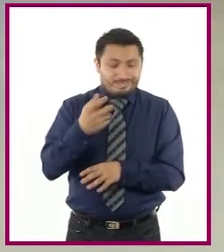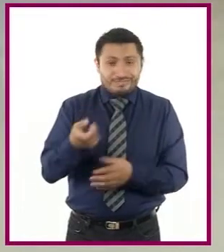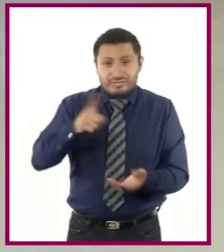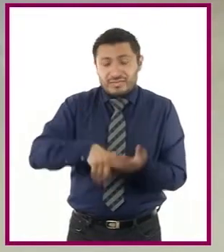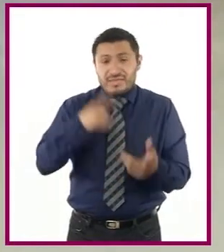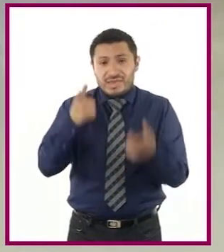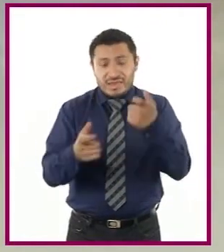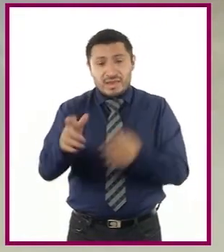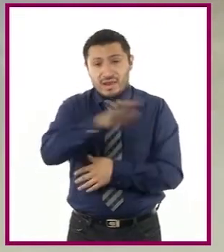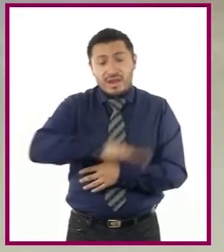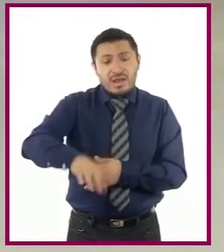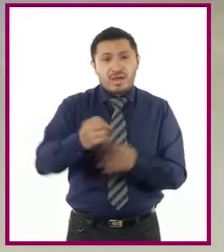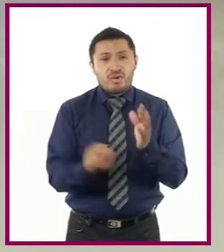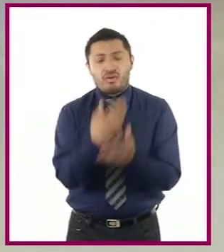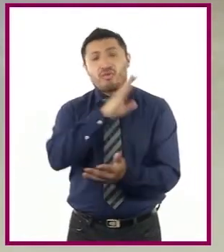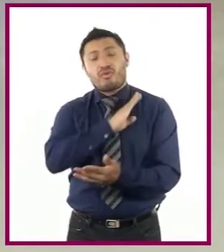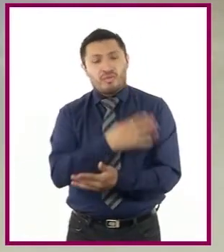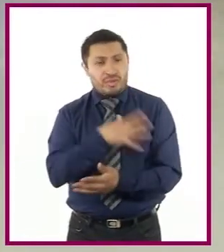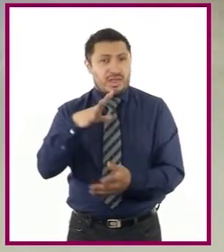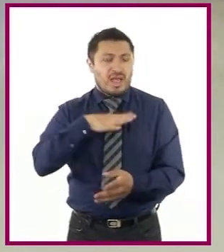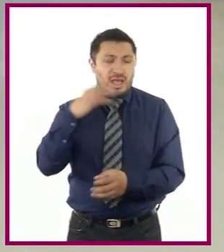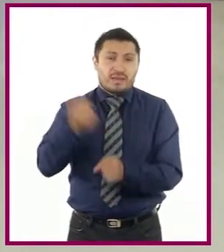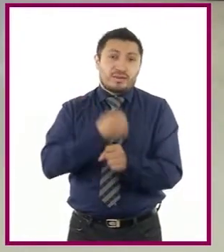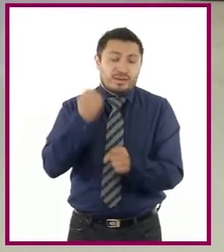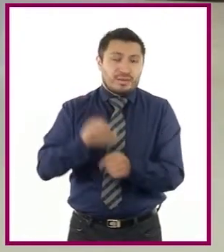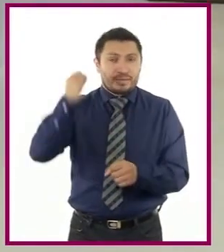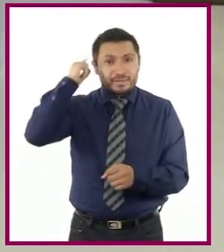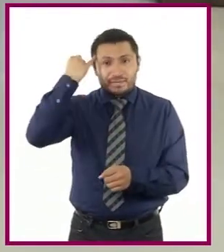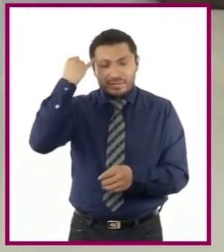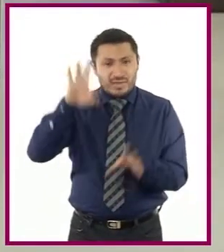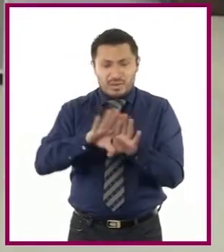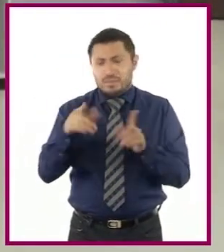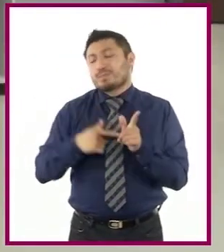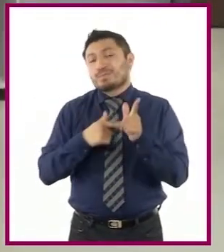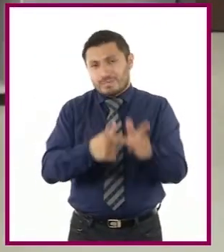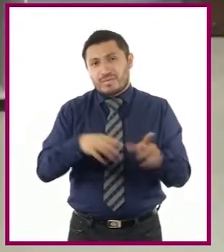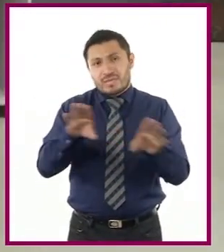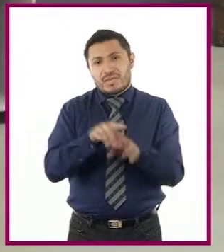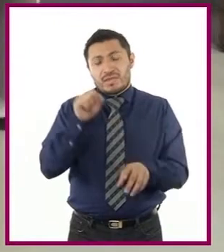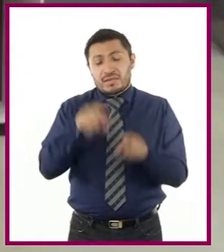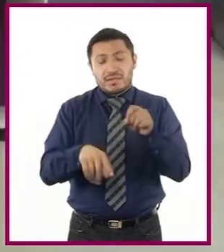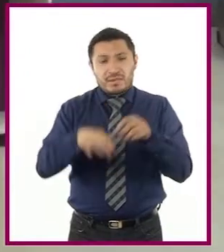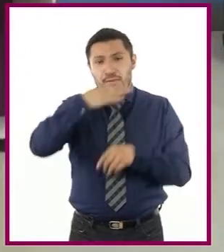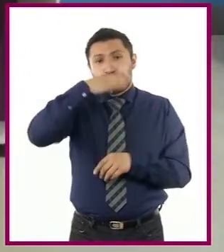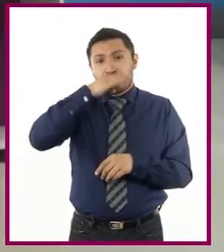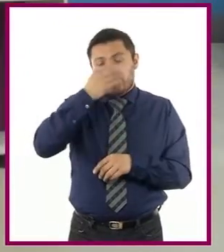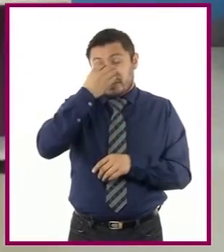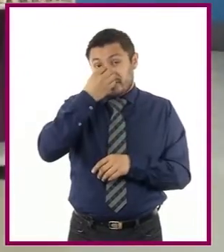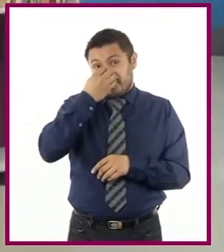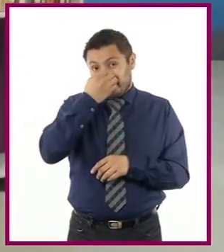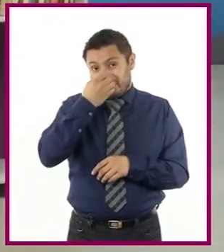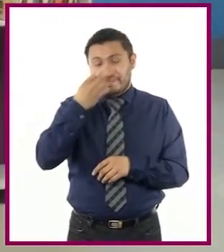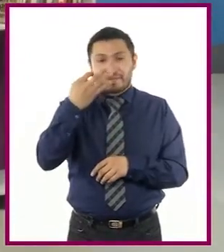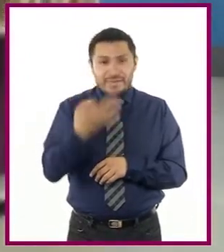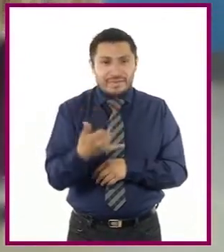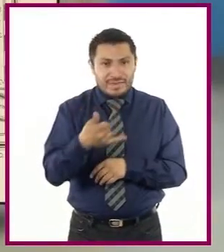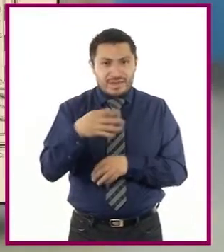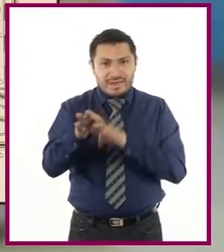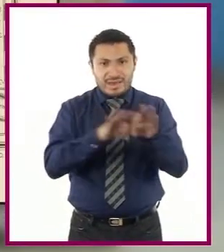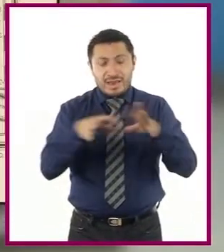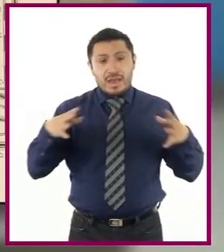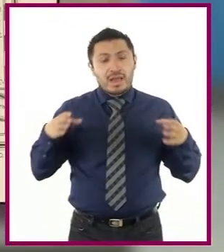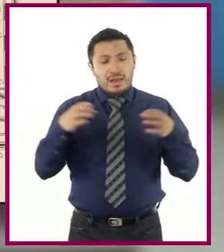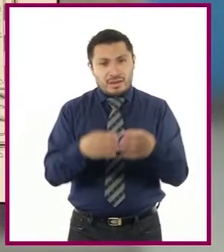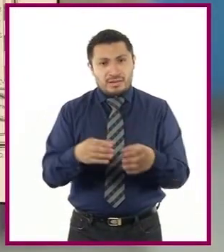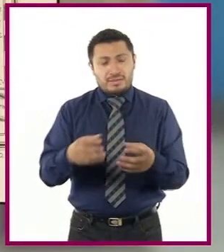y el paisaje novohispano, hubo prácticas indígenas que perduraron, como el cultivo del maíz y el trabajo comunitario. El